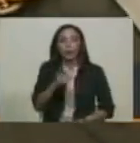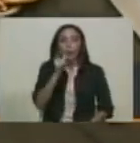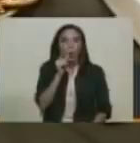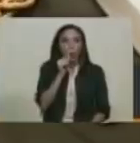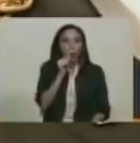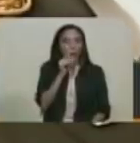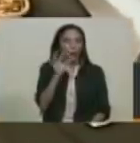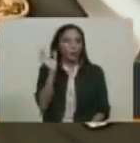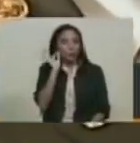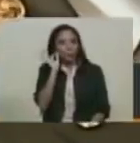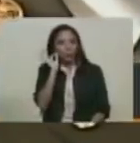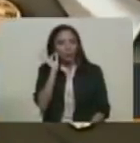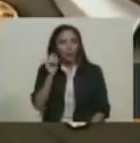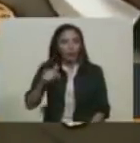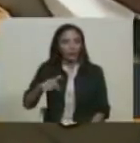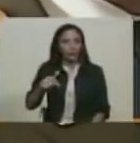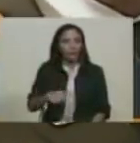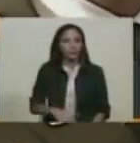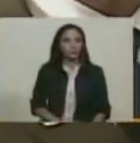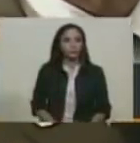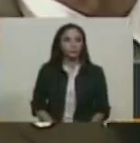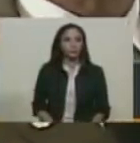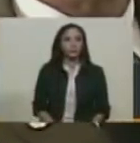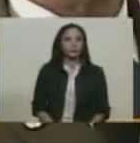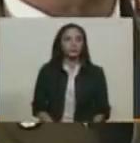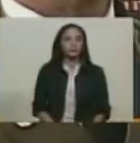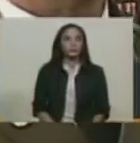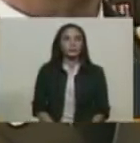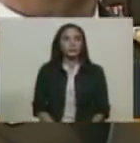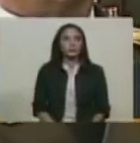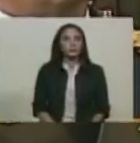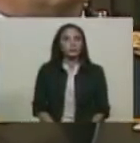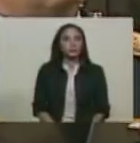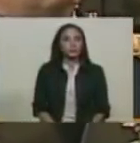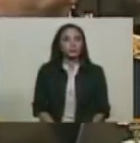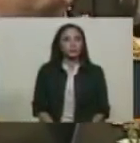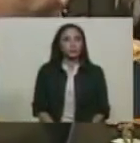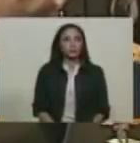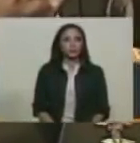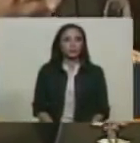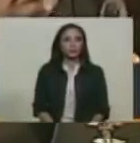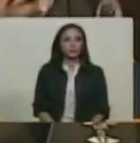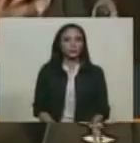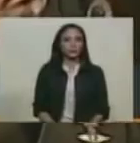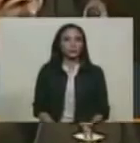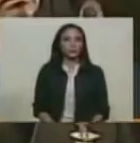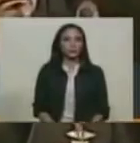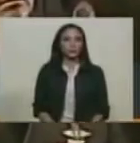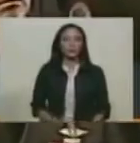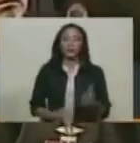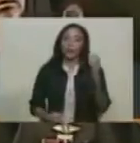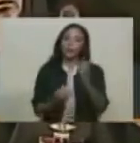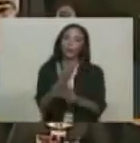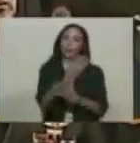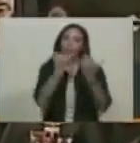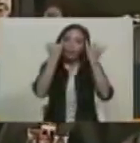aquí en esta Fuerza Armada Nacional refundada por nuestro comandante